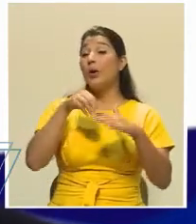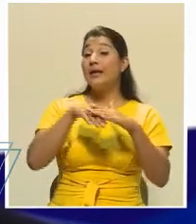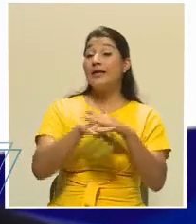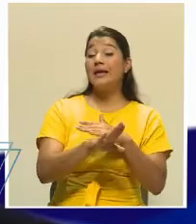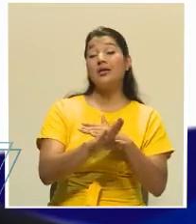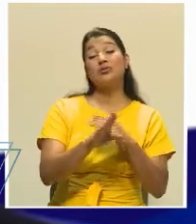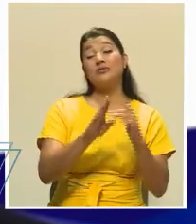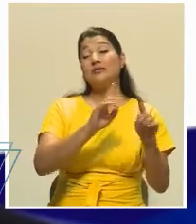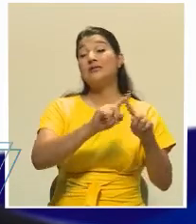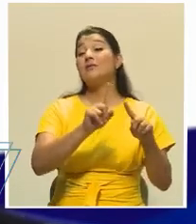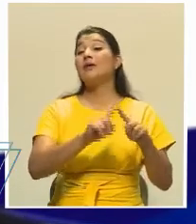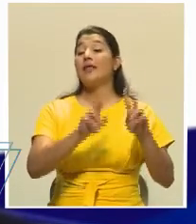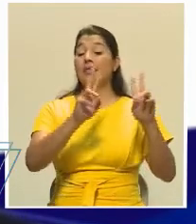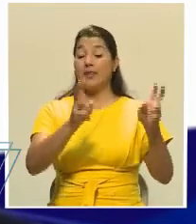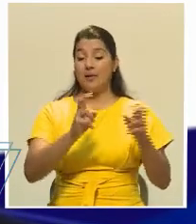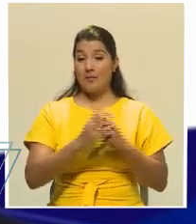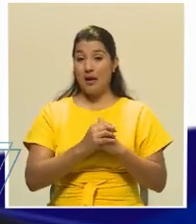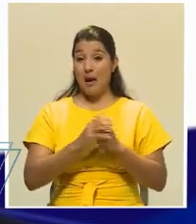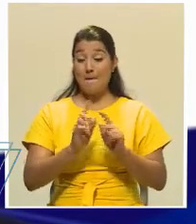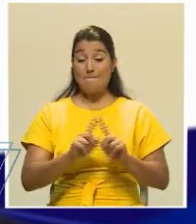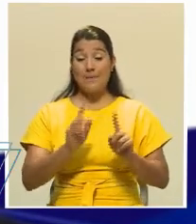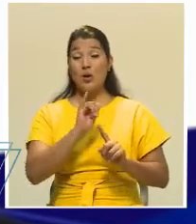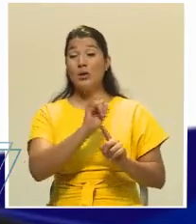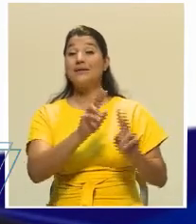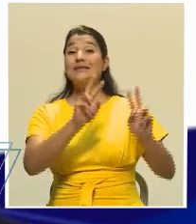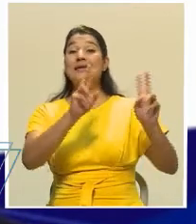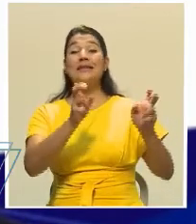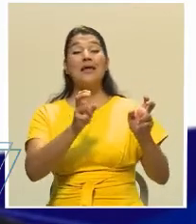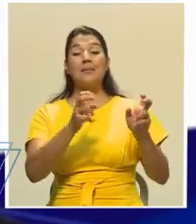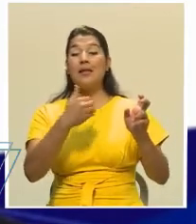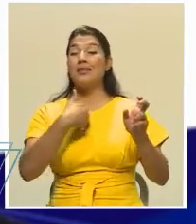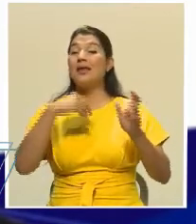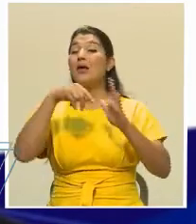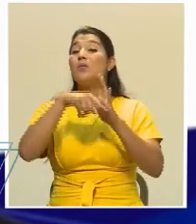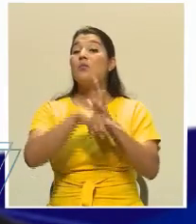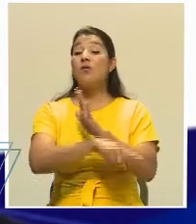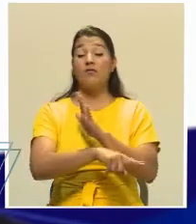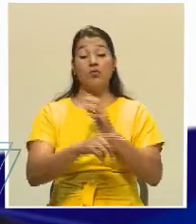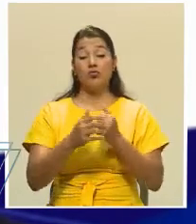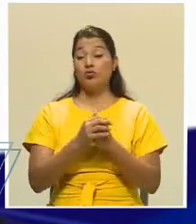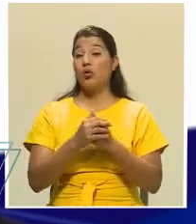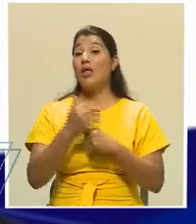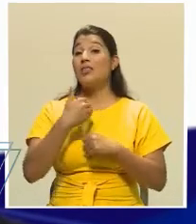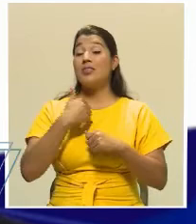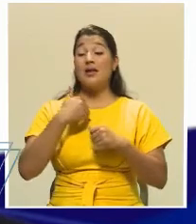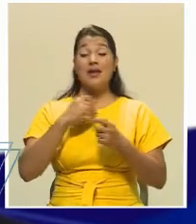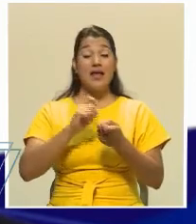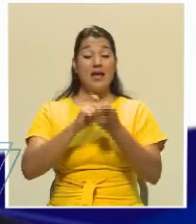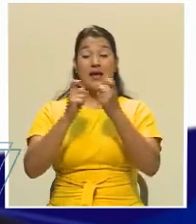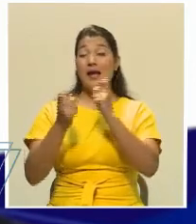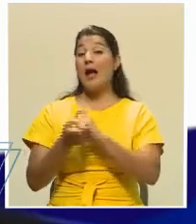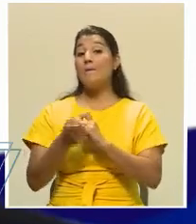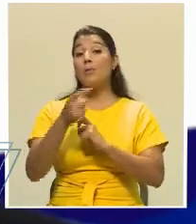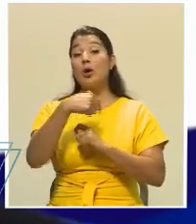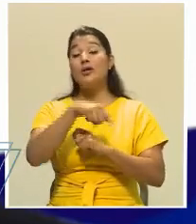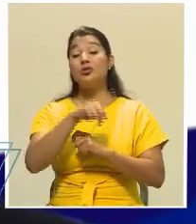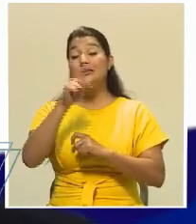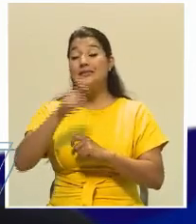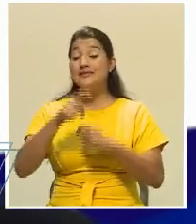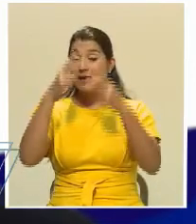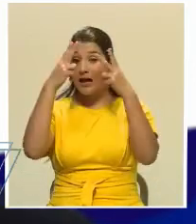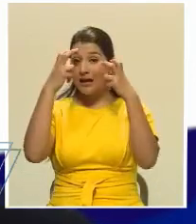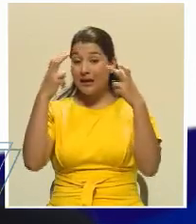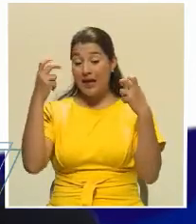grandes temas. Lo que pasa es que estos temas son de fondo, estructurales, requieren cambios legales, requieren revisiones,